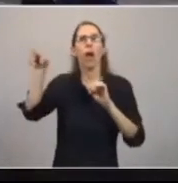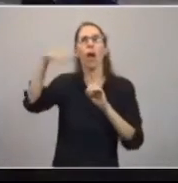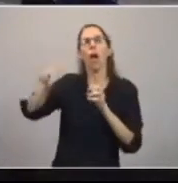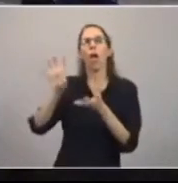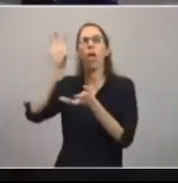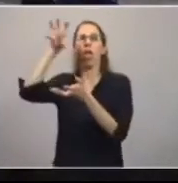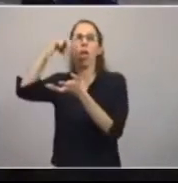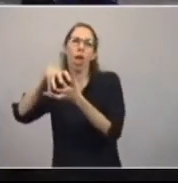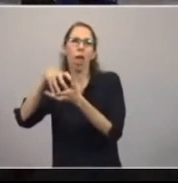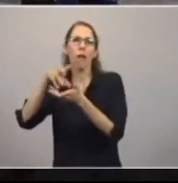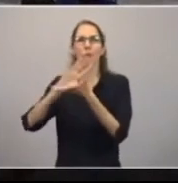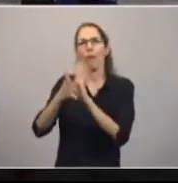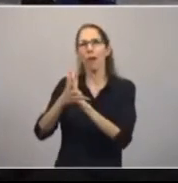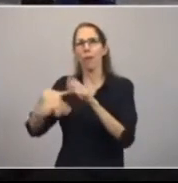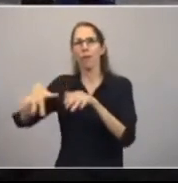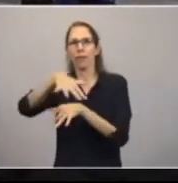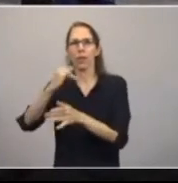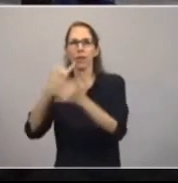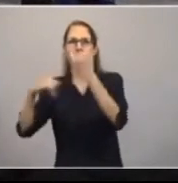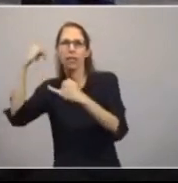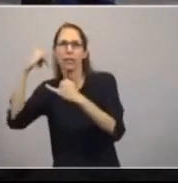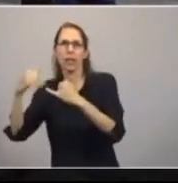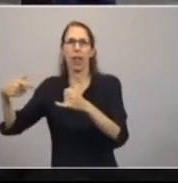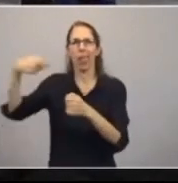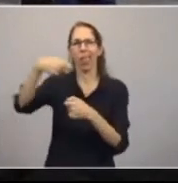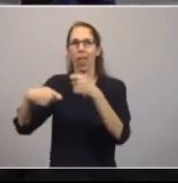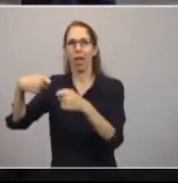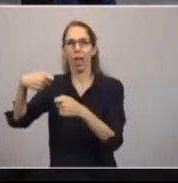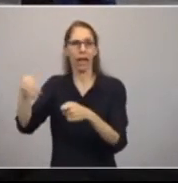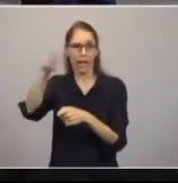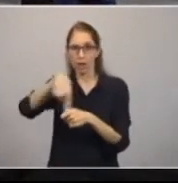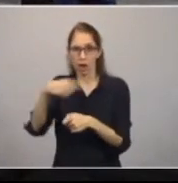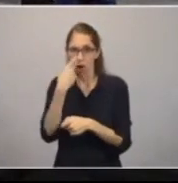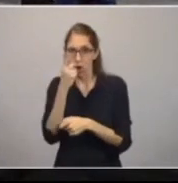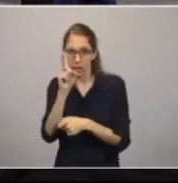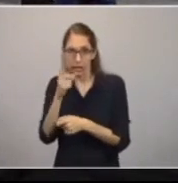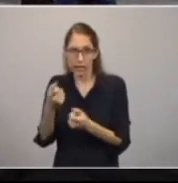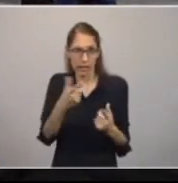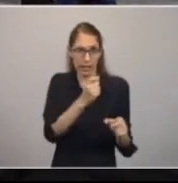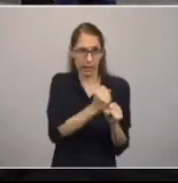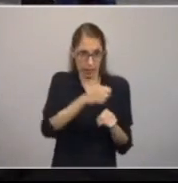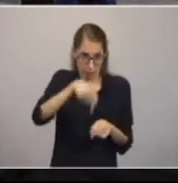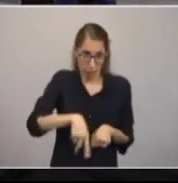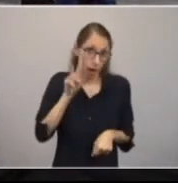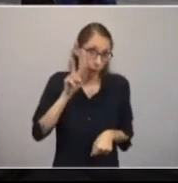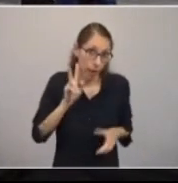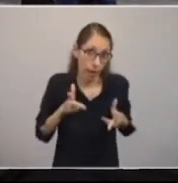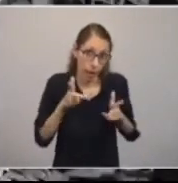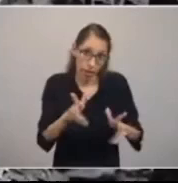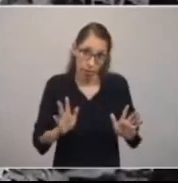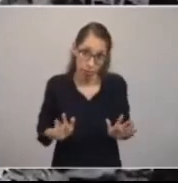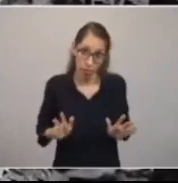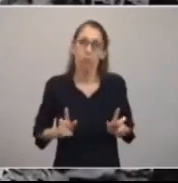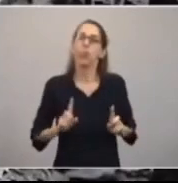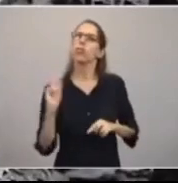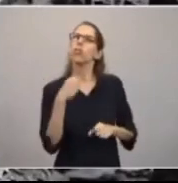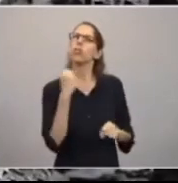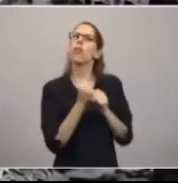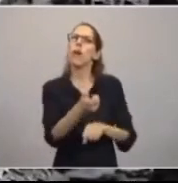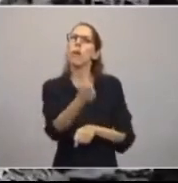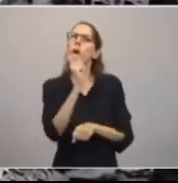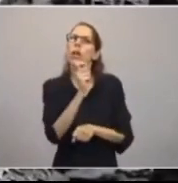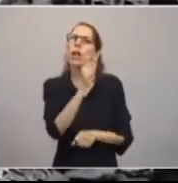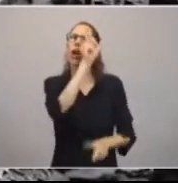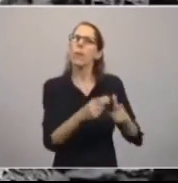fondos de inversión del sector financiero, que no van a poner un solo puesto de trabajo en Varela, sino que lo hacemos con